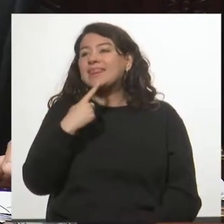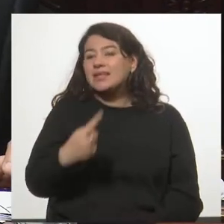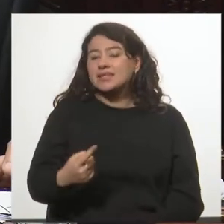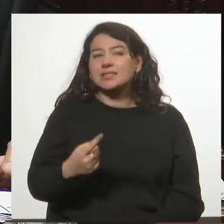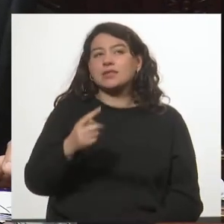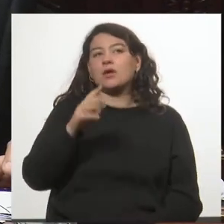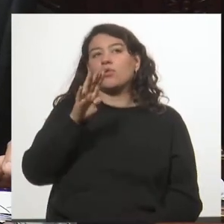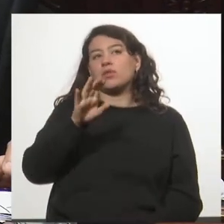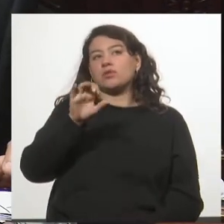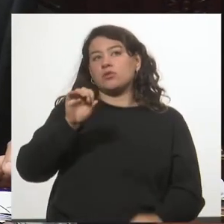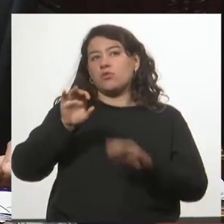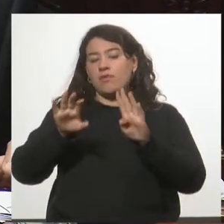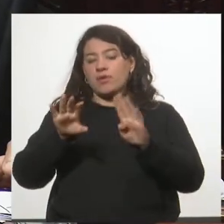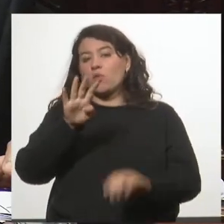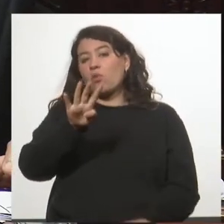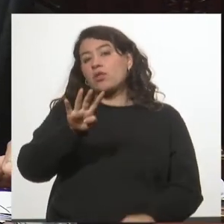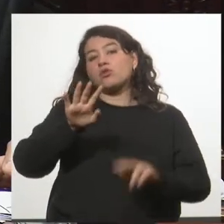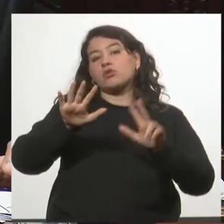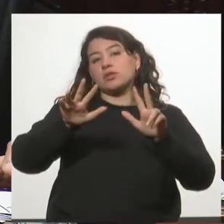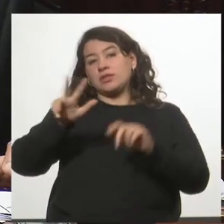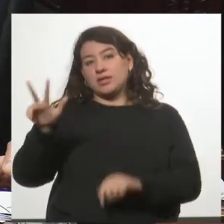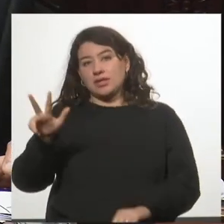409 483